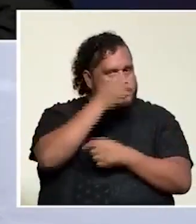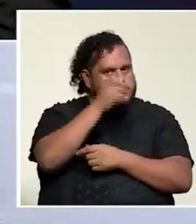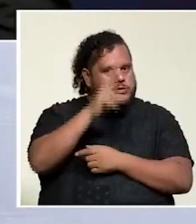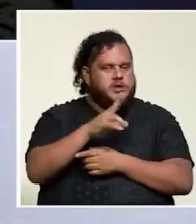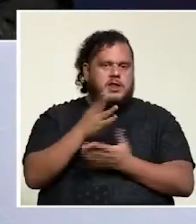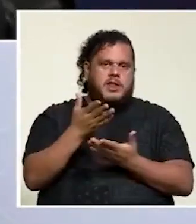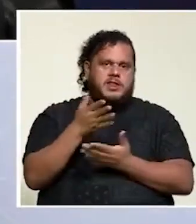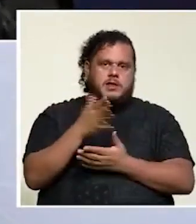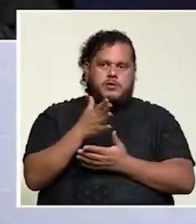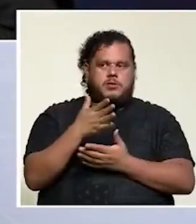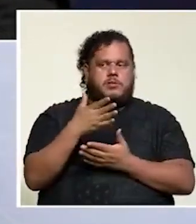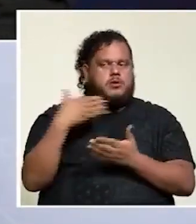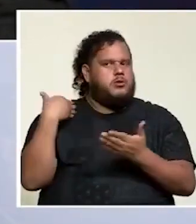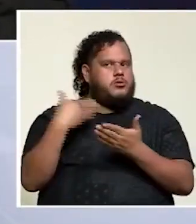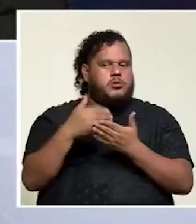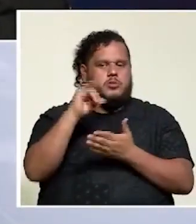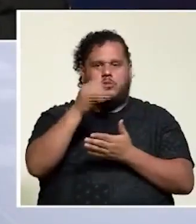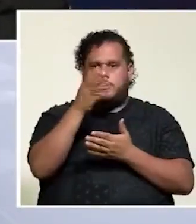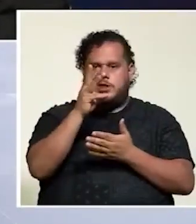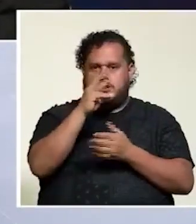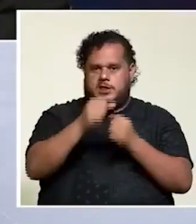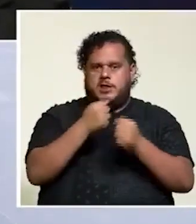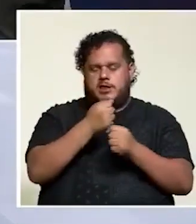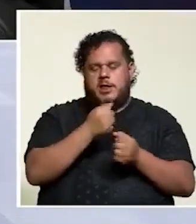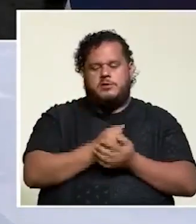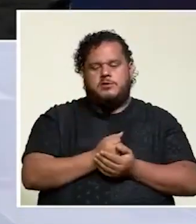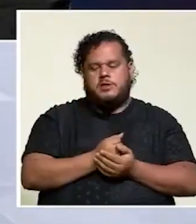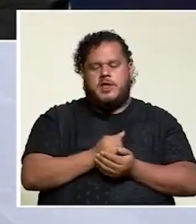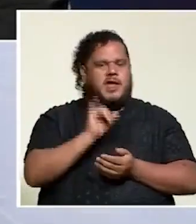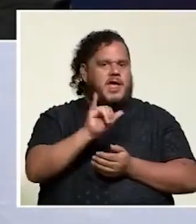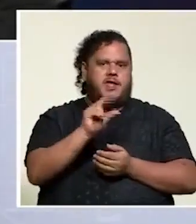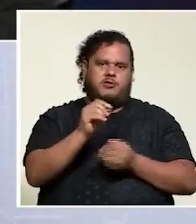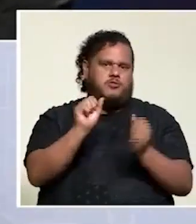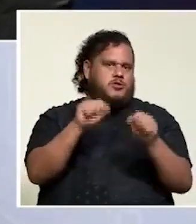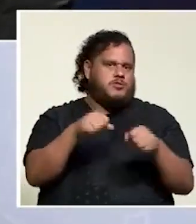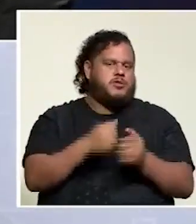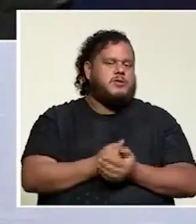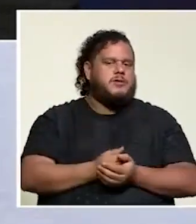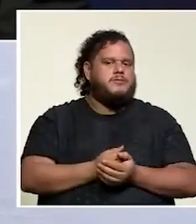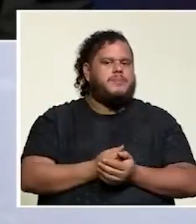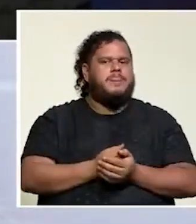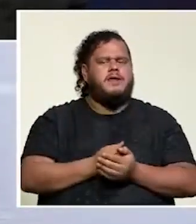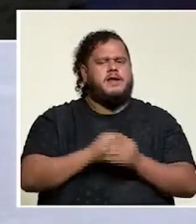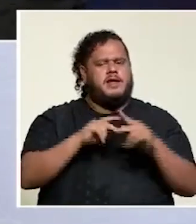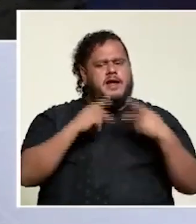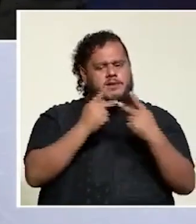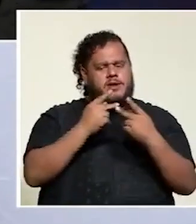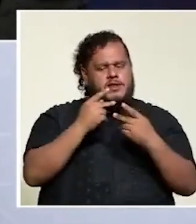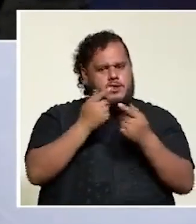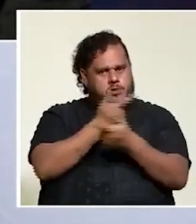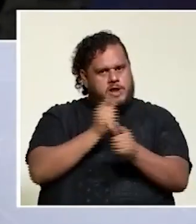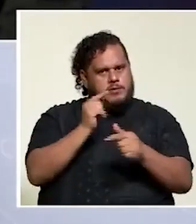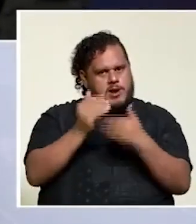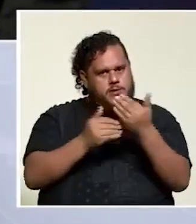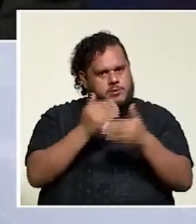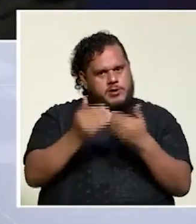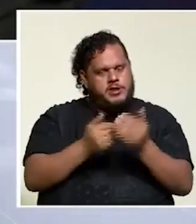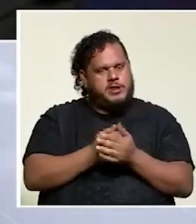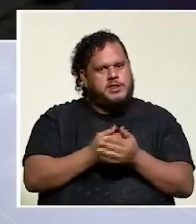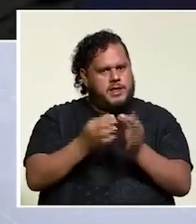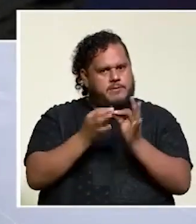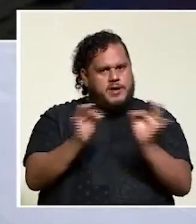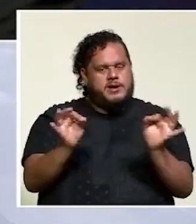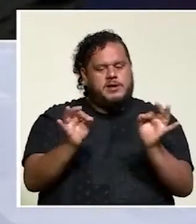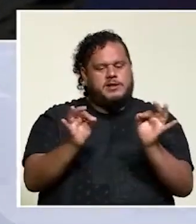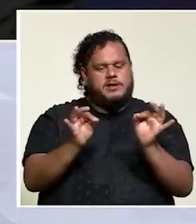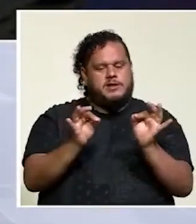por lo menos los últimos 16 años, eso no es posible. El Partido Liberal Progresista va a